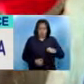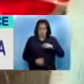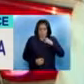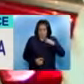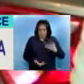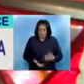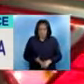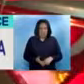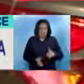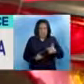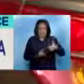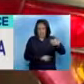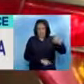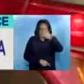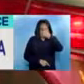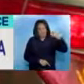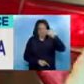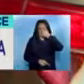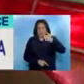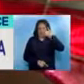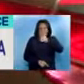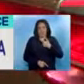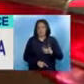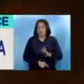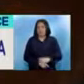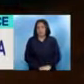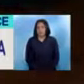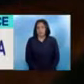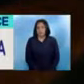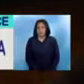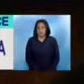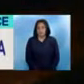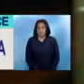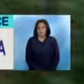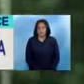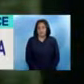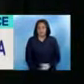dudó en rociarle gas pimienta en el rostro.